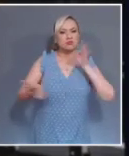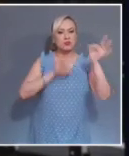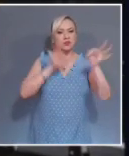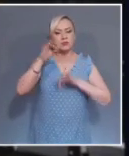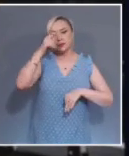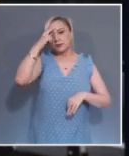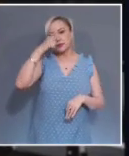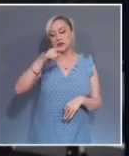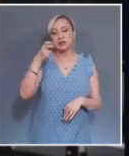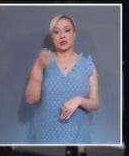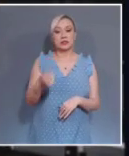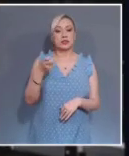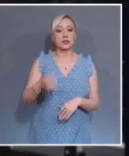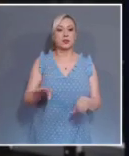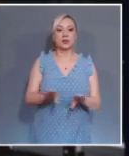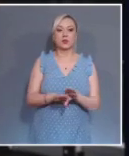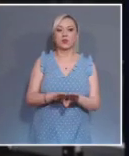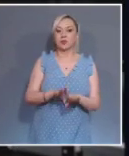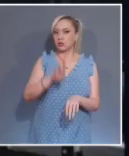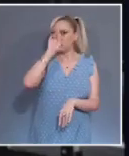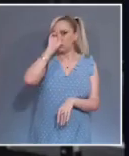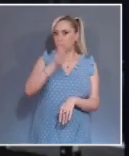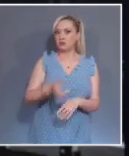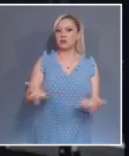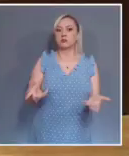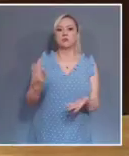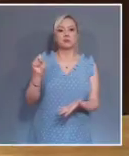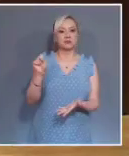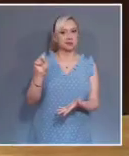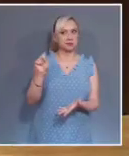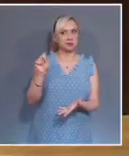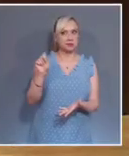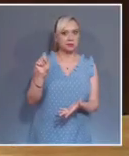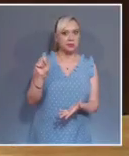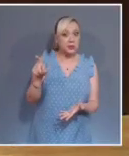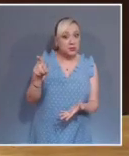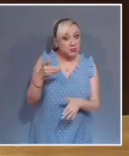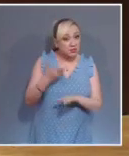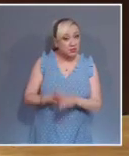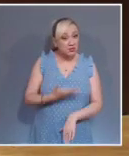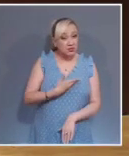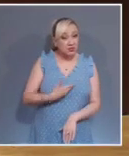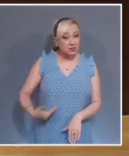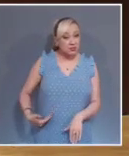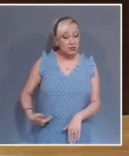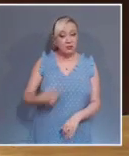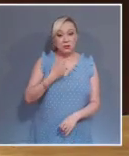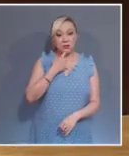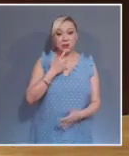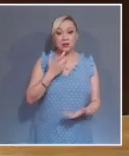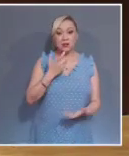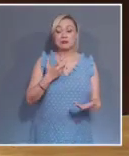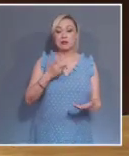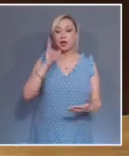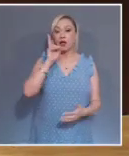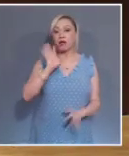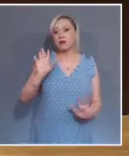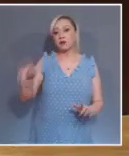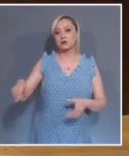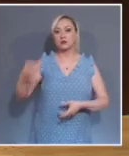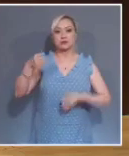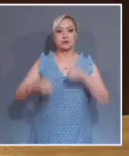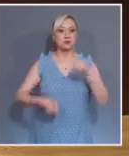que involucra al titular del Ejecutivo Federal. La Sala Superior del Tribunal Electoral del Poder Judicial de la